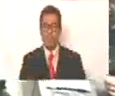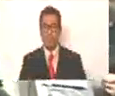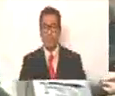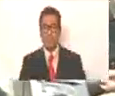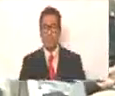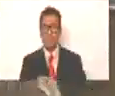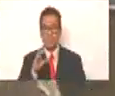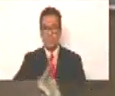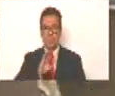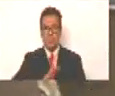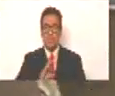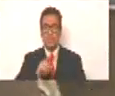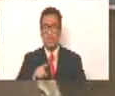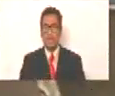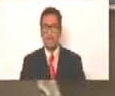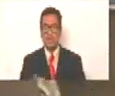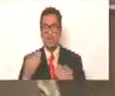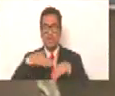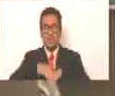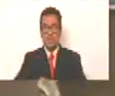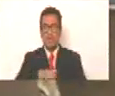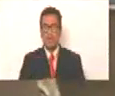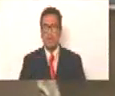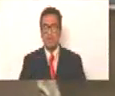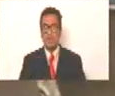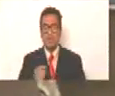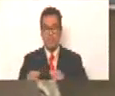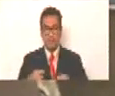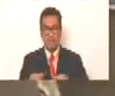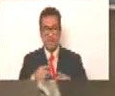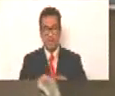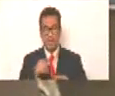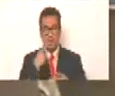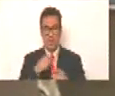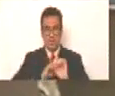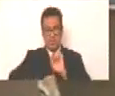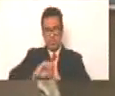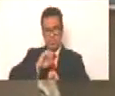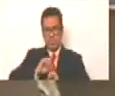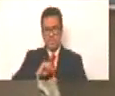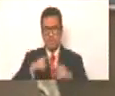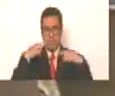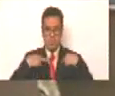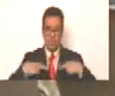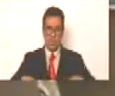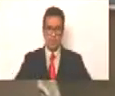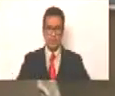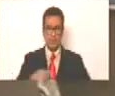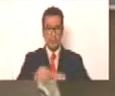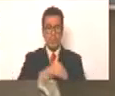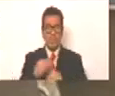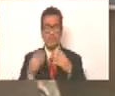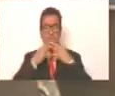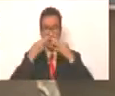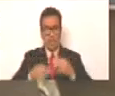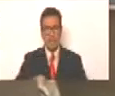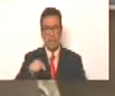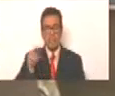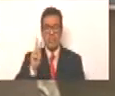pluricéntrico, integracionista, con las acciones de vanguardia en defensa de la humanidad, llevando la verdad de Venezuela a